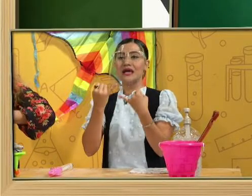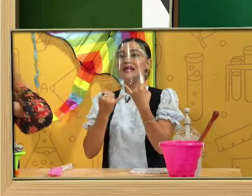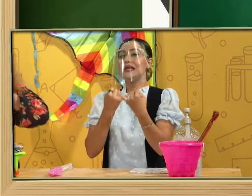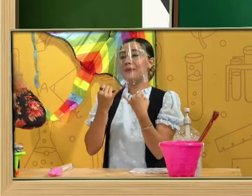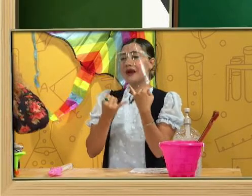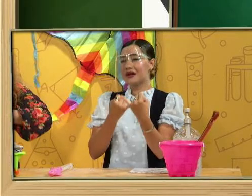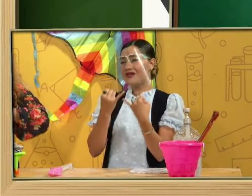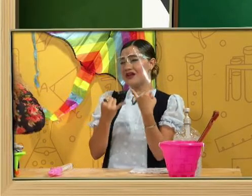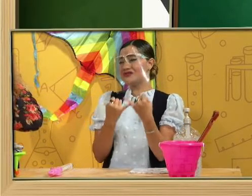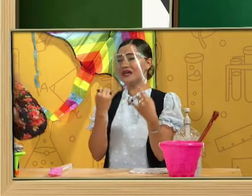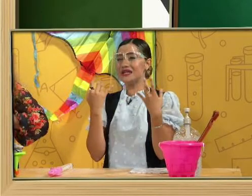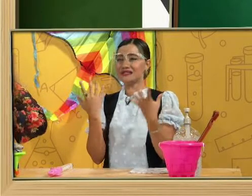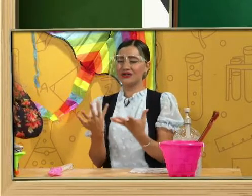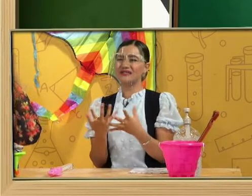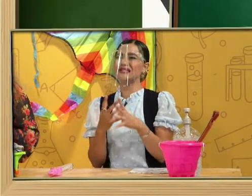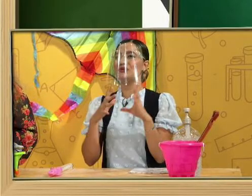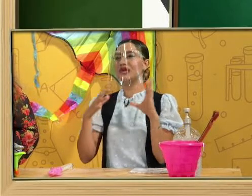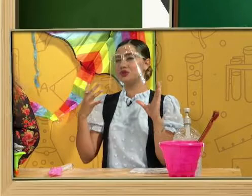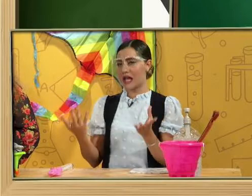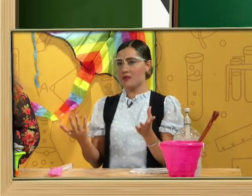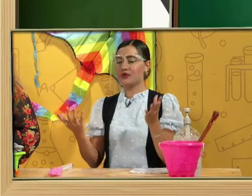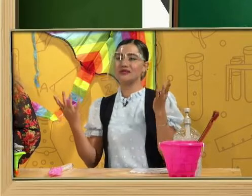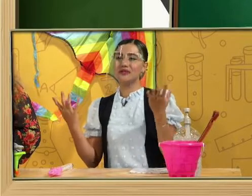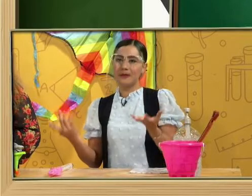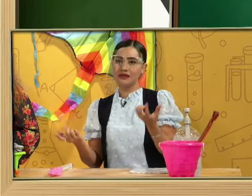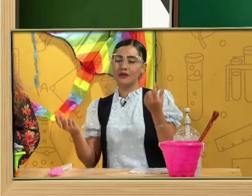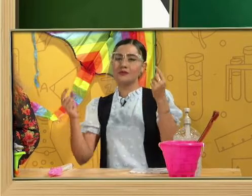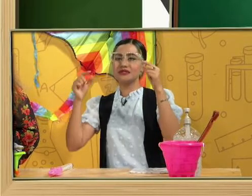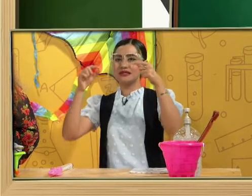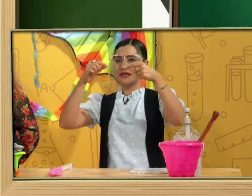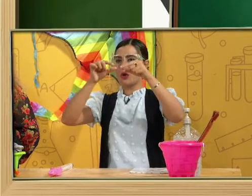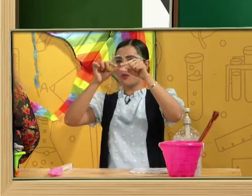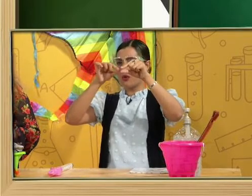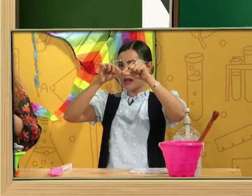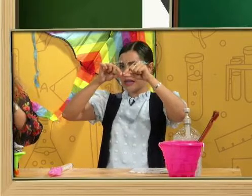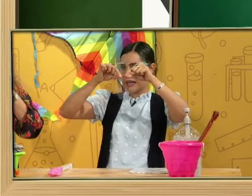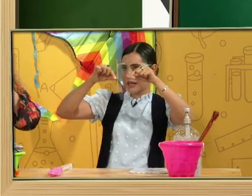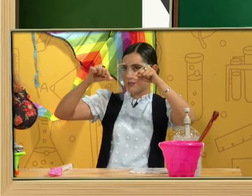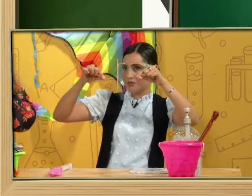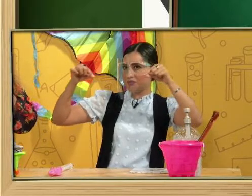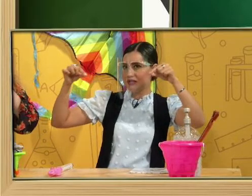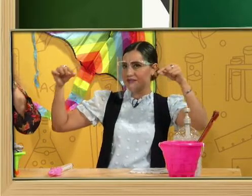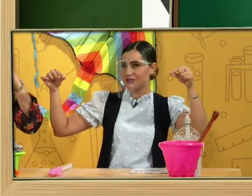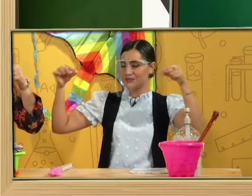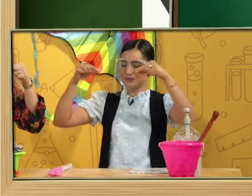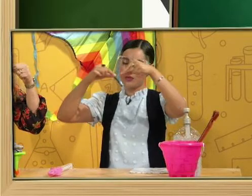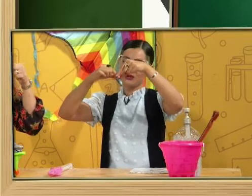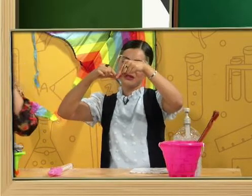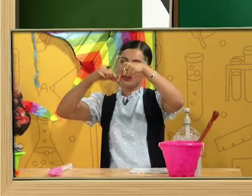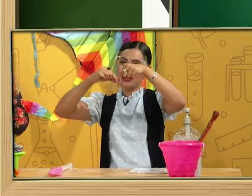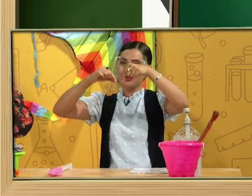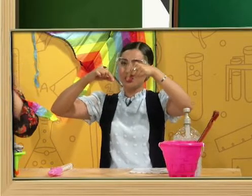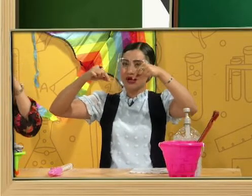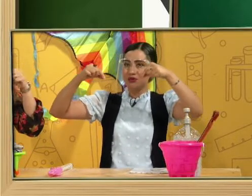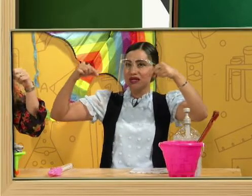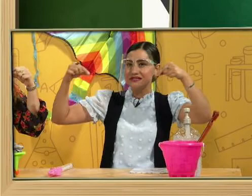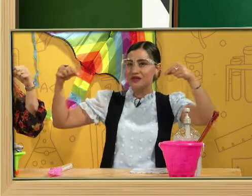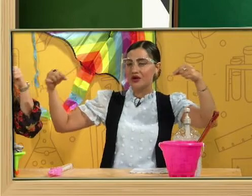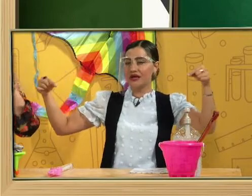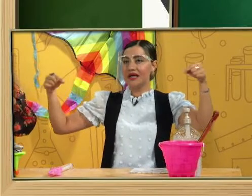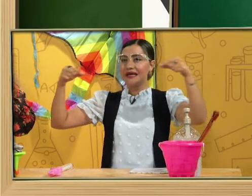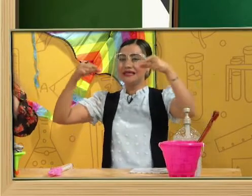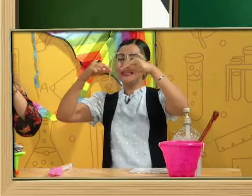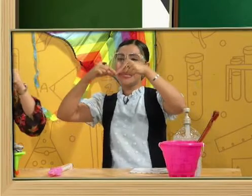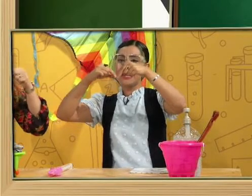manos. Y para referirnos a listones es muy natural porque solamente vamos a hacer como el movimiento, como si estuviera tocando el